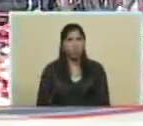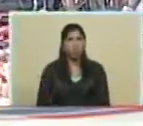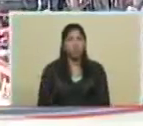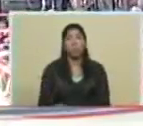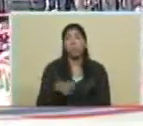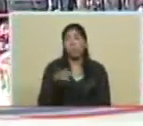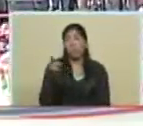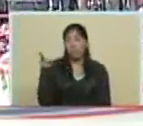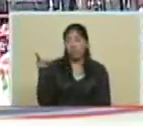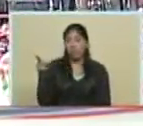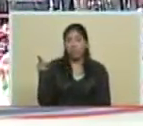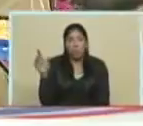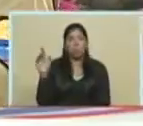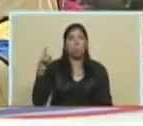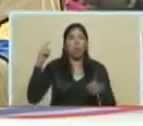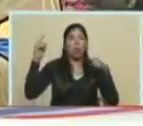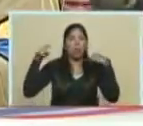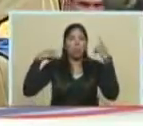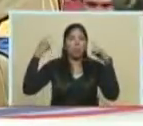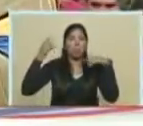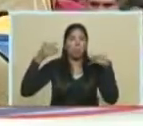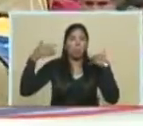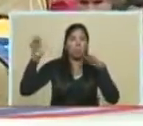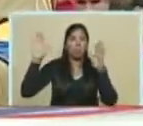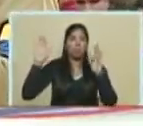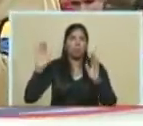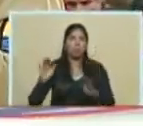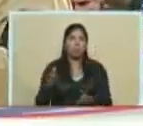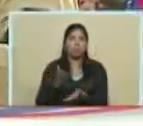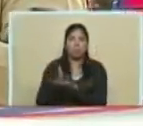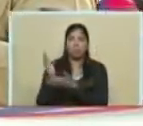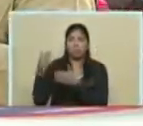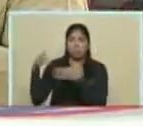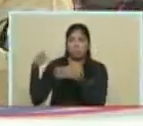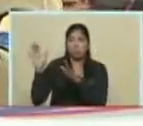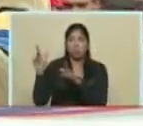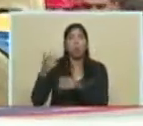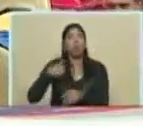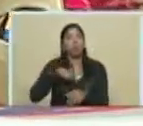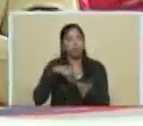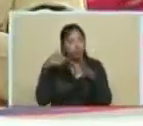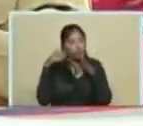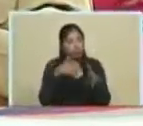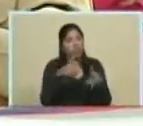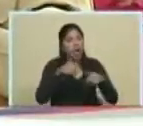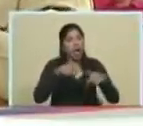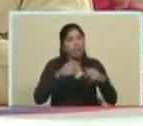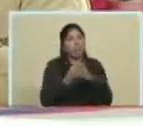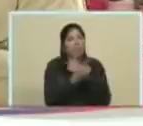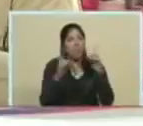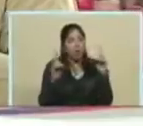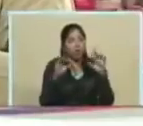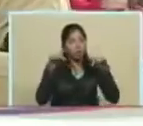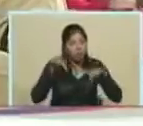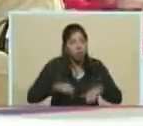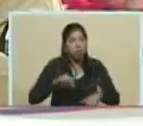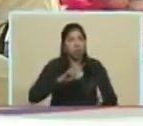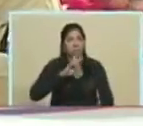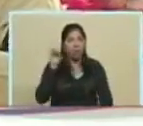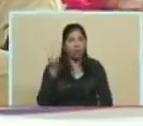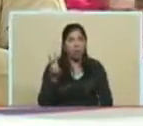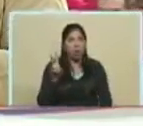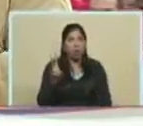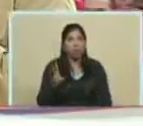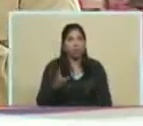Ellos que sigan con su locura y su extremismo. Y nosotros seguimos con nuestra democracia,